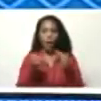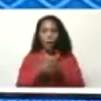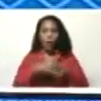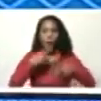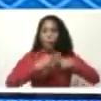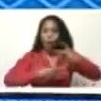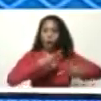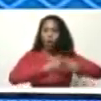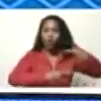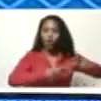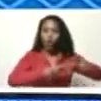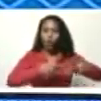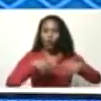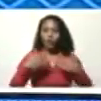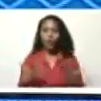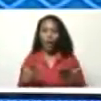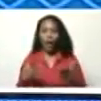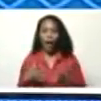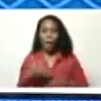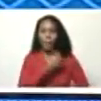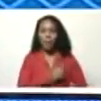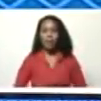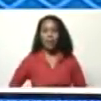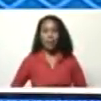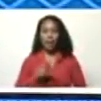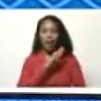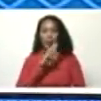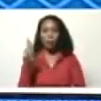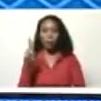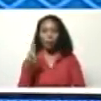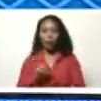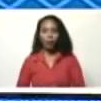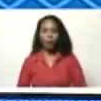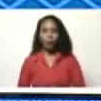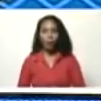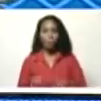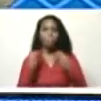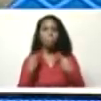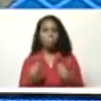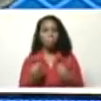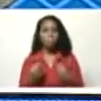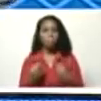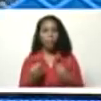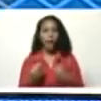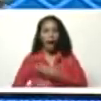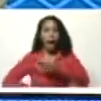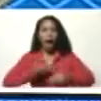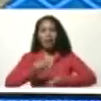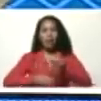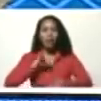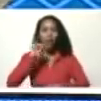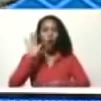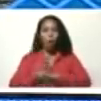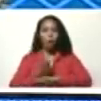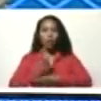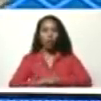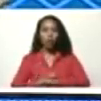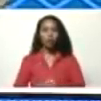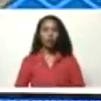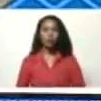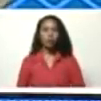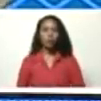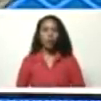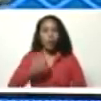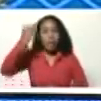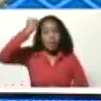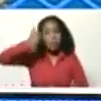producción de la Presidencia de la República para abonar información,